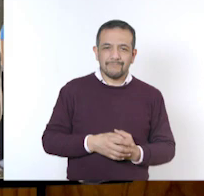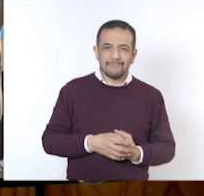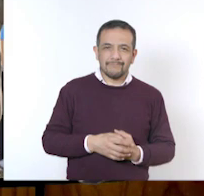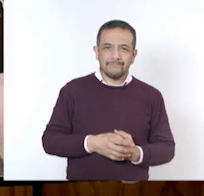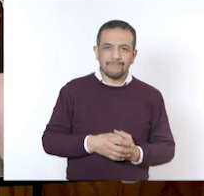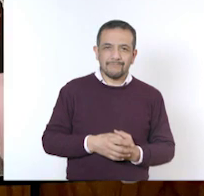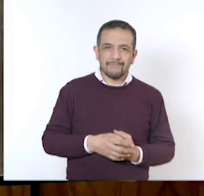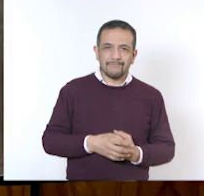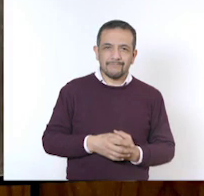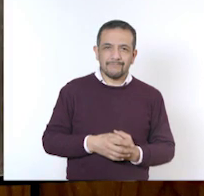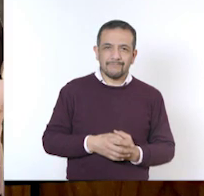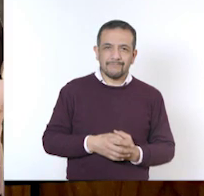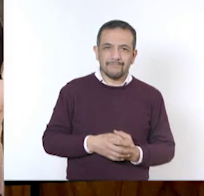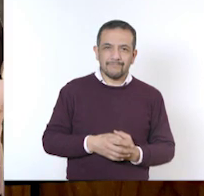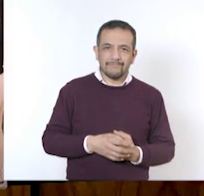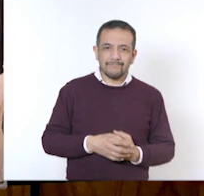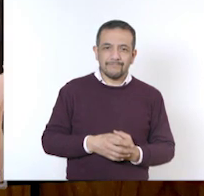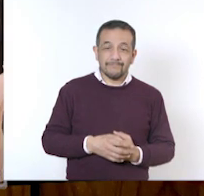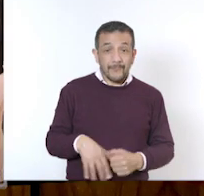Zona de diversión.